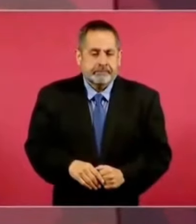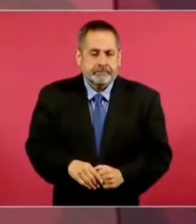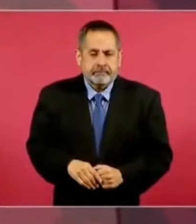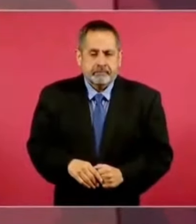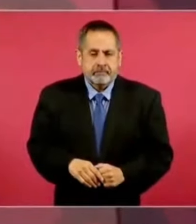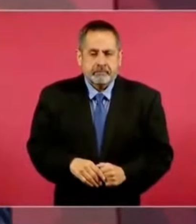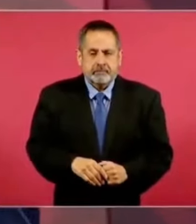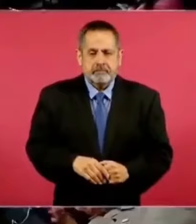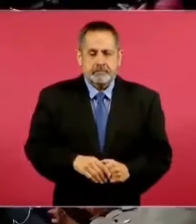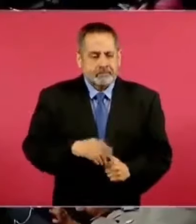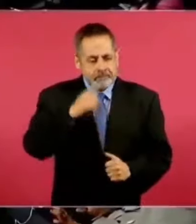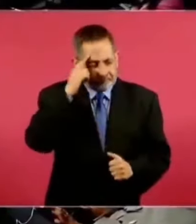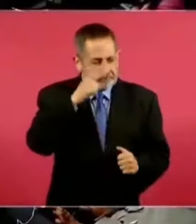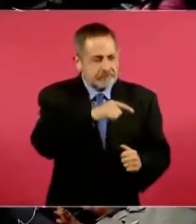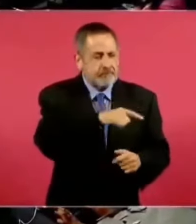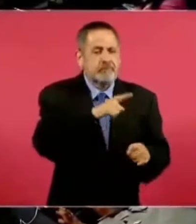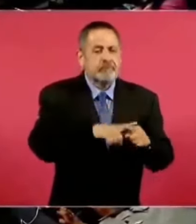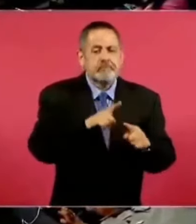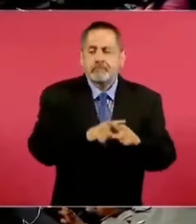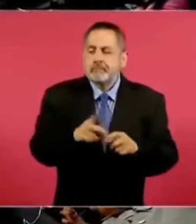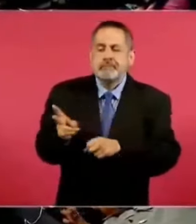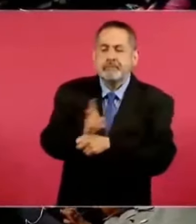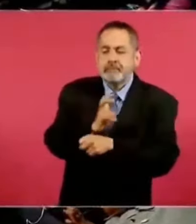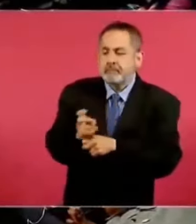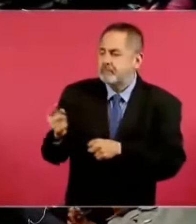seguramente fueron los que lo invitaron.